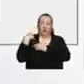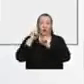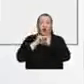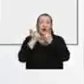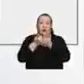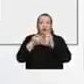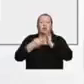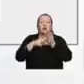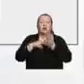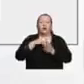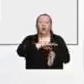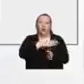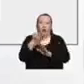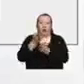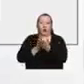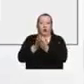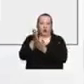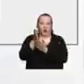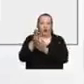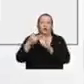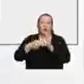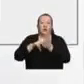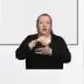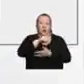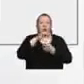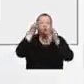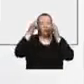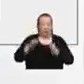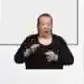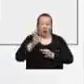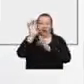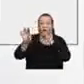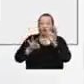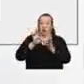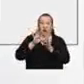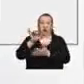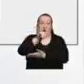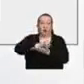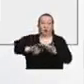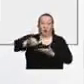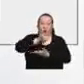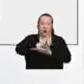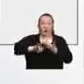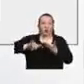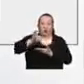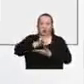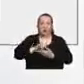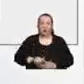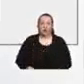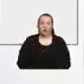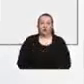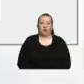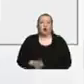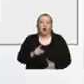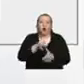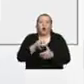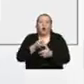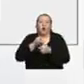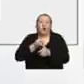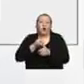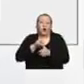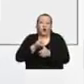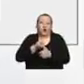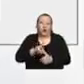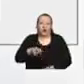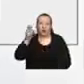'muerte cruzada' perfectamente democrático y en este caso no sólo pertinente urgente pero por hacer